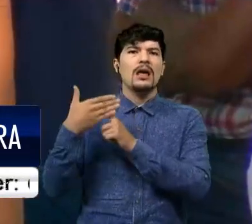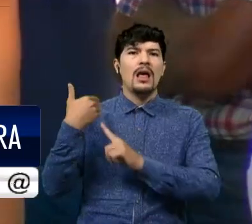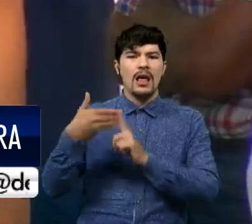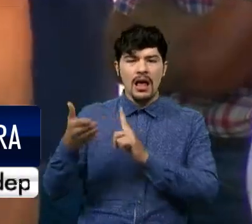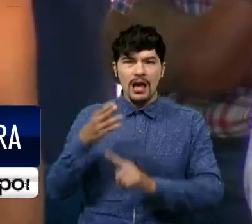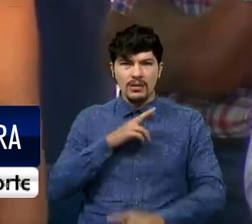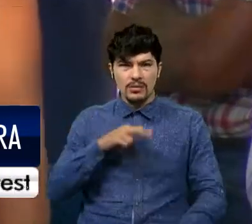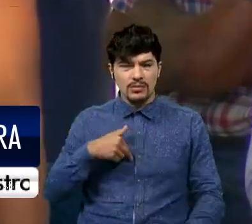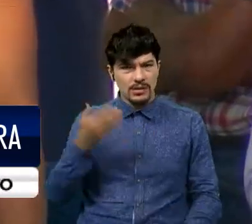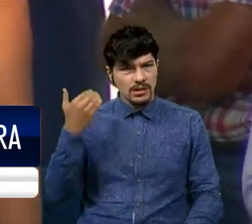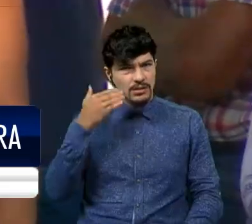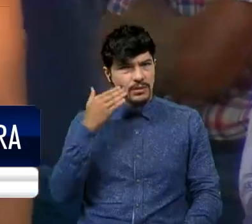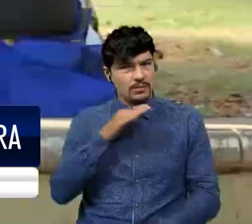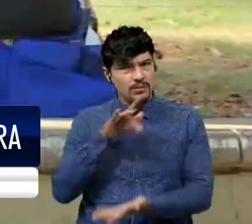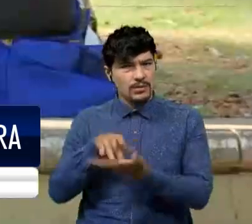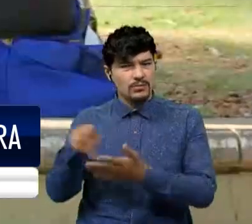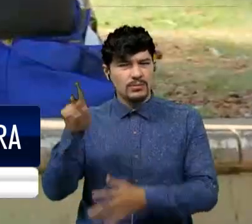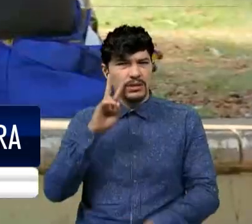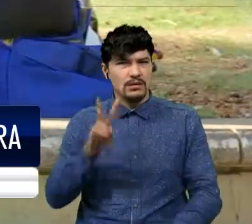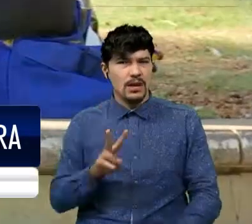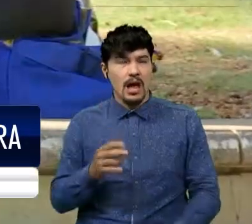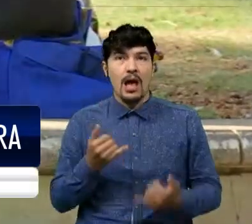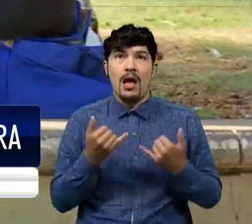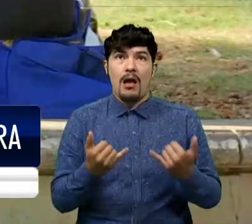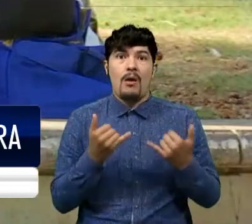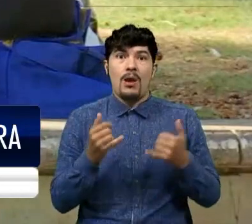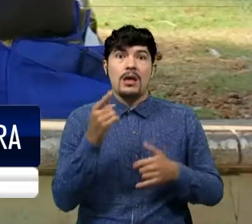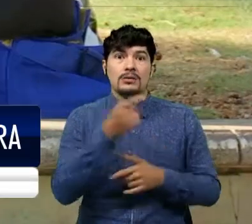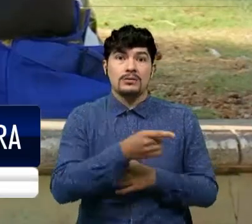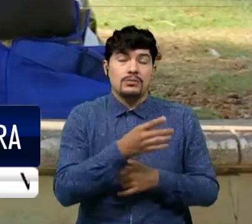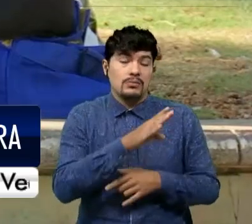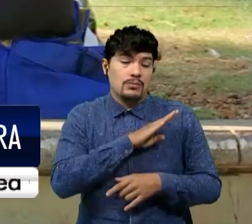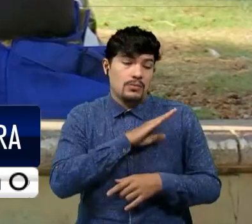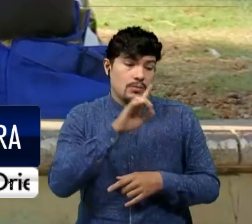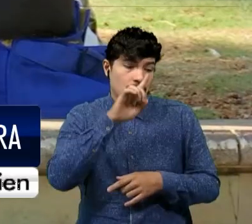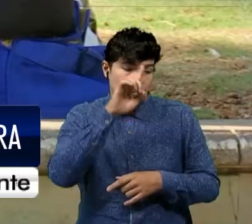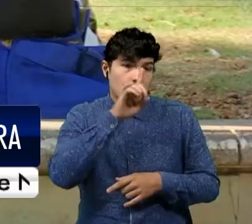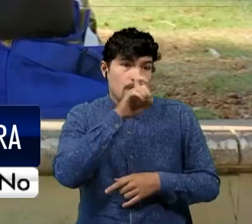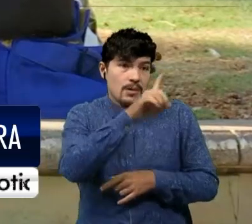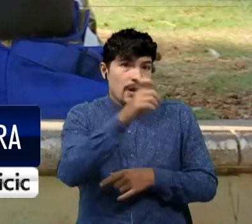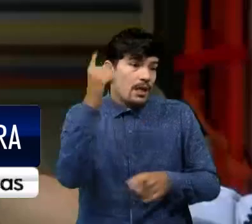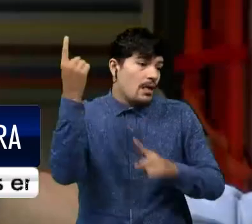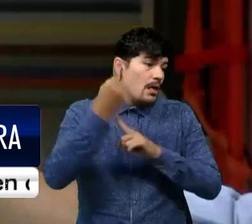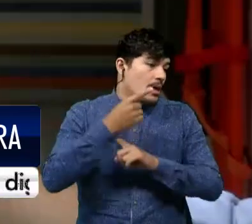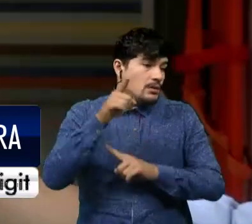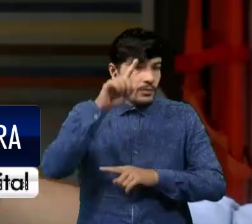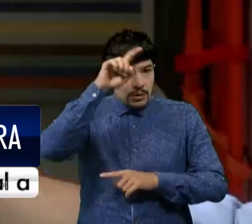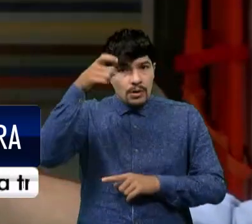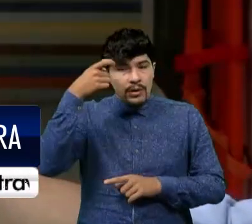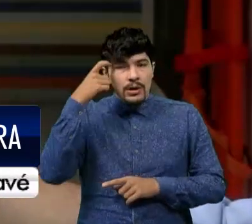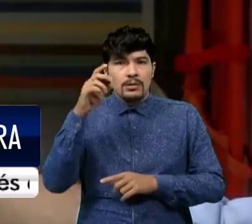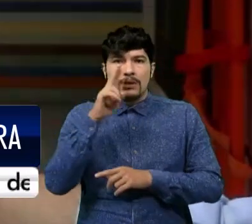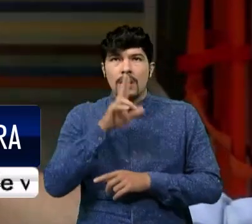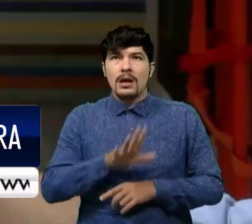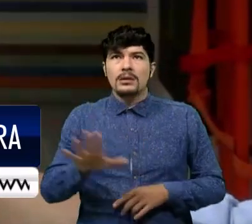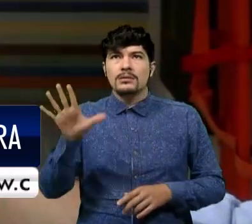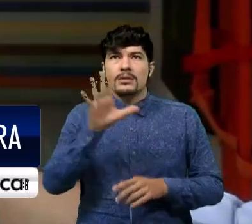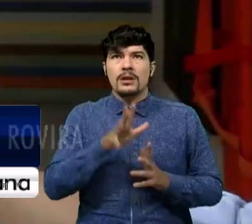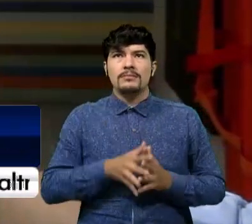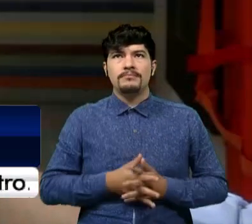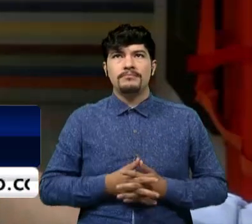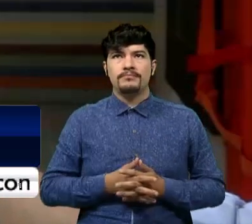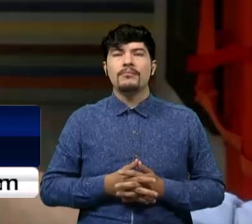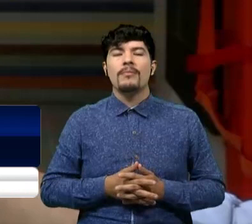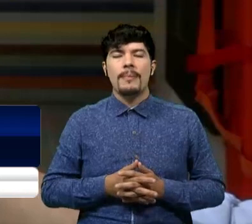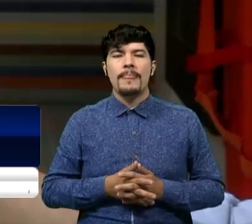solo están sujetos a las órdenes del gobierno nacional. Colombia en general siempre trata a sus personas desde el tema de los